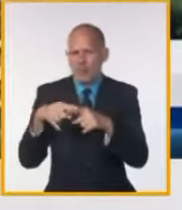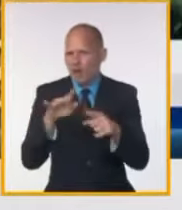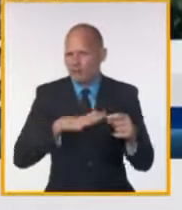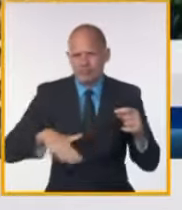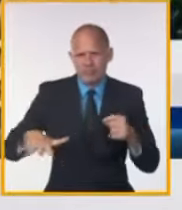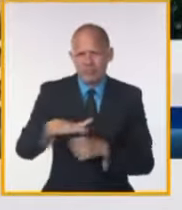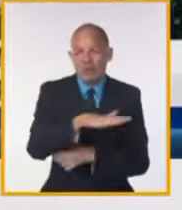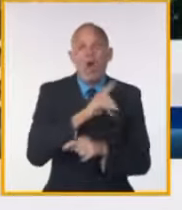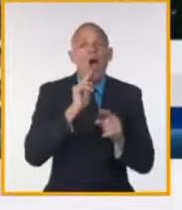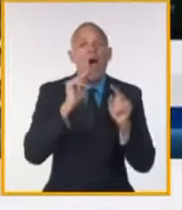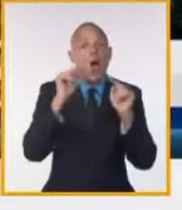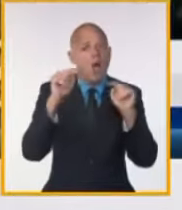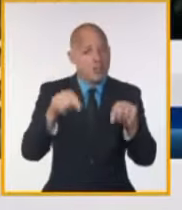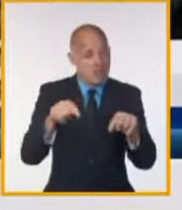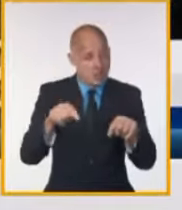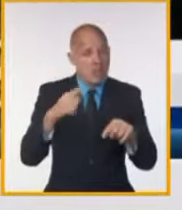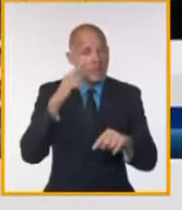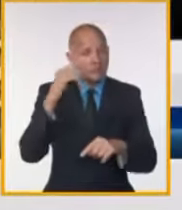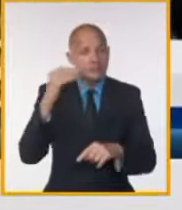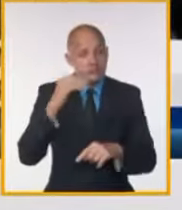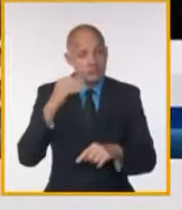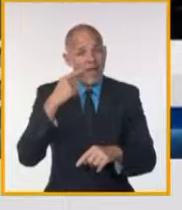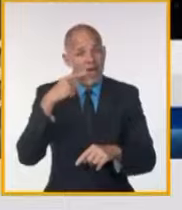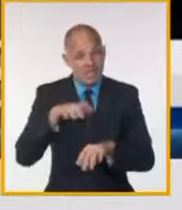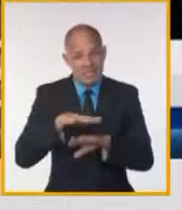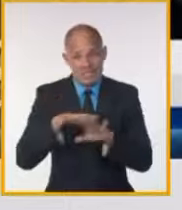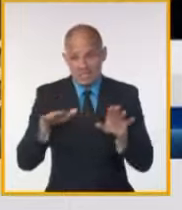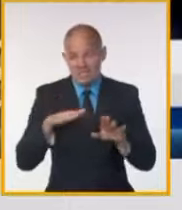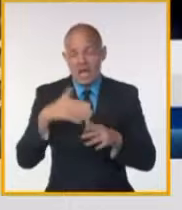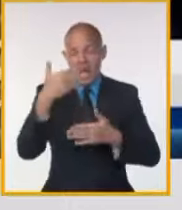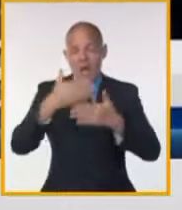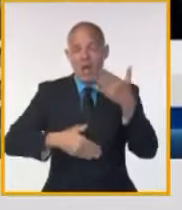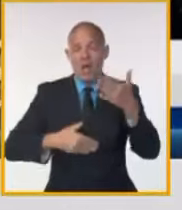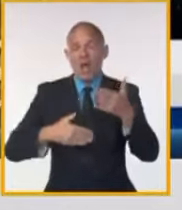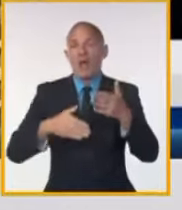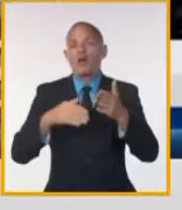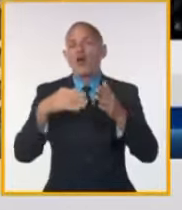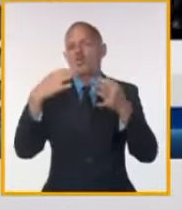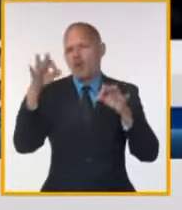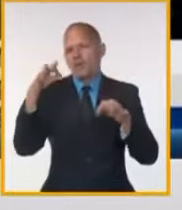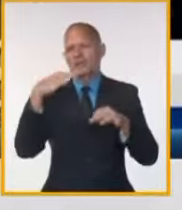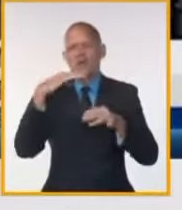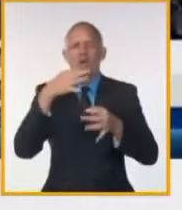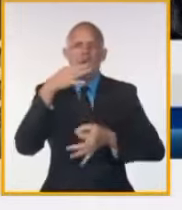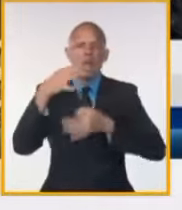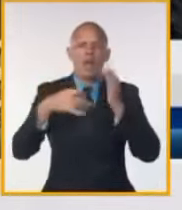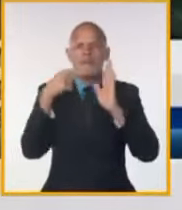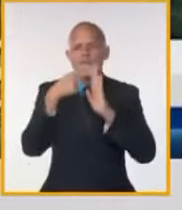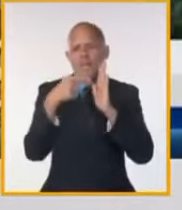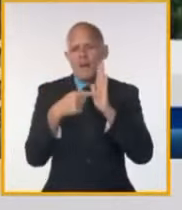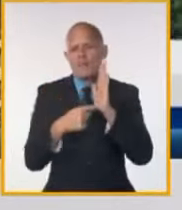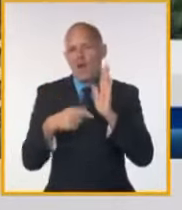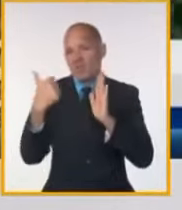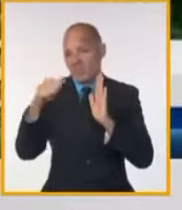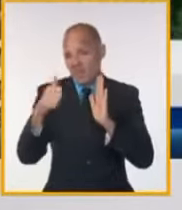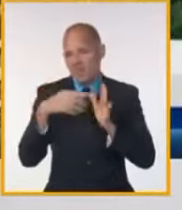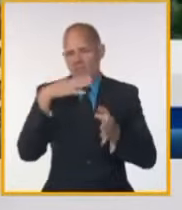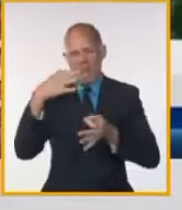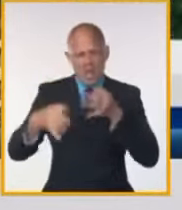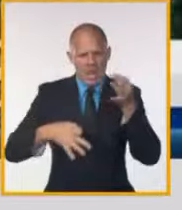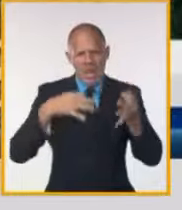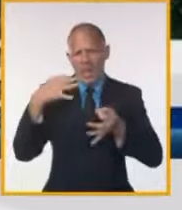jornada frente a la importante tarima se leyó un documento con 10 puntos claves también eh hubo diferentes